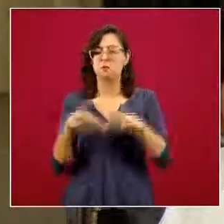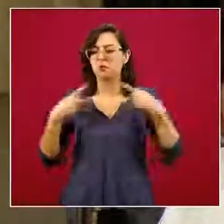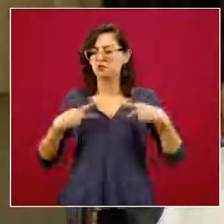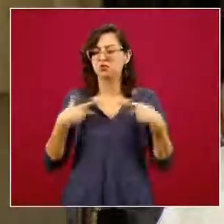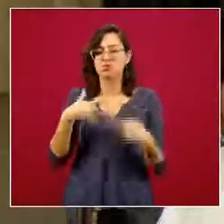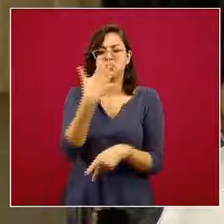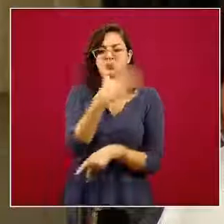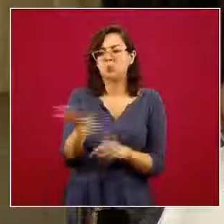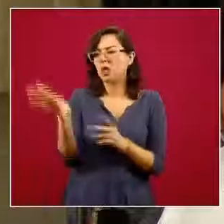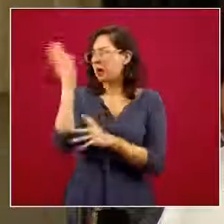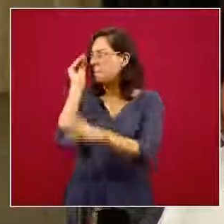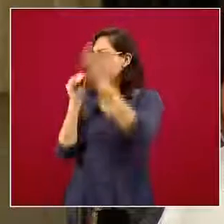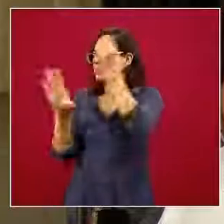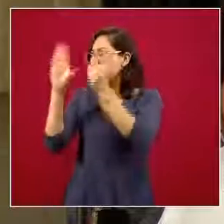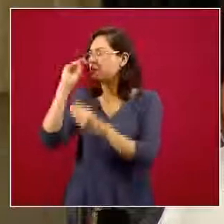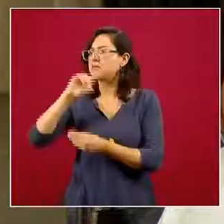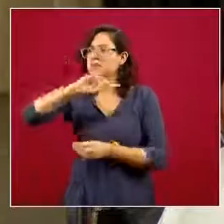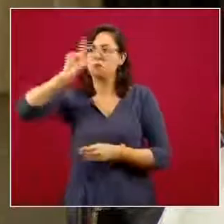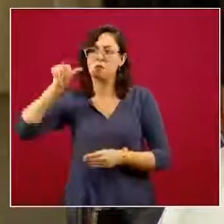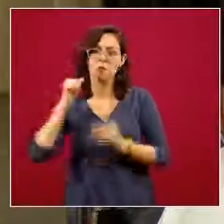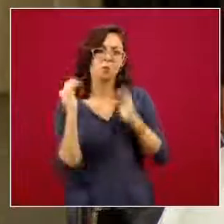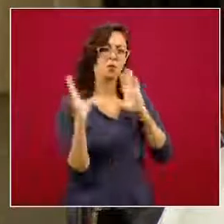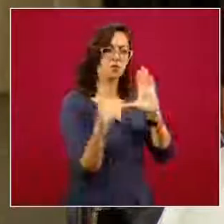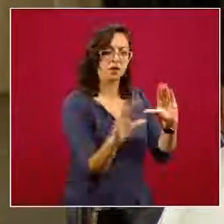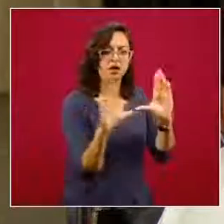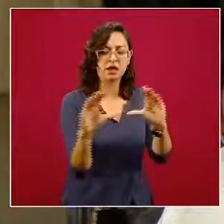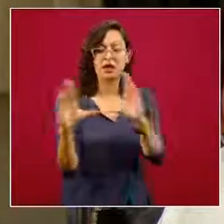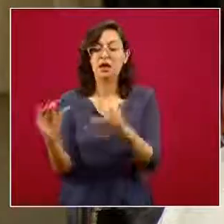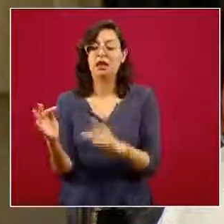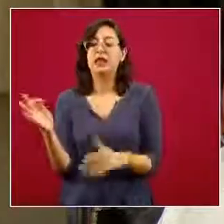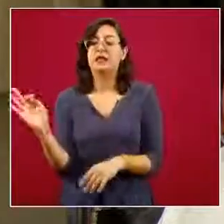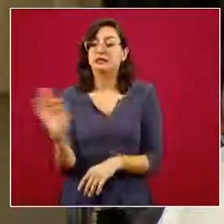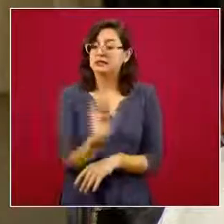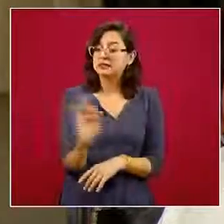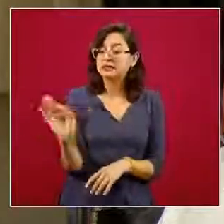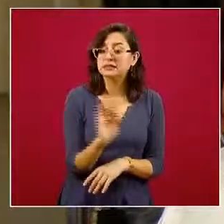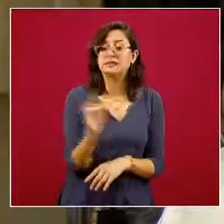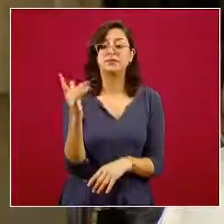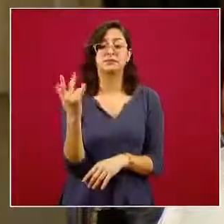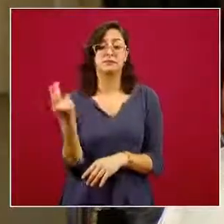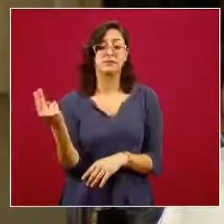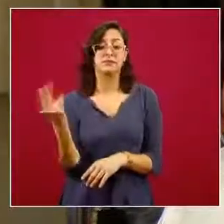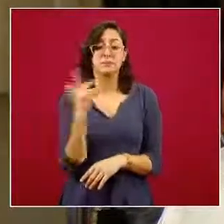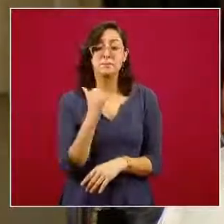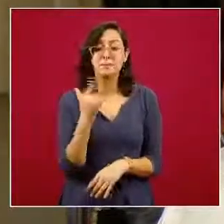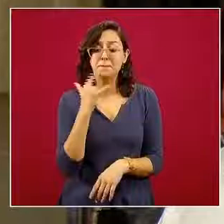para hacer la tarea. Y a lo mejor va a ser necesario hacer un esfuerzo social más